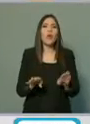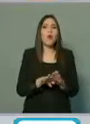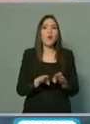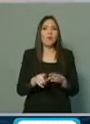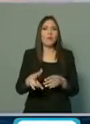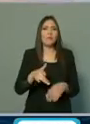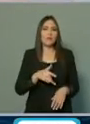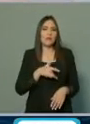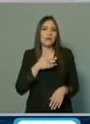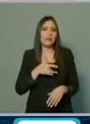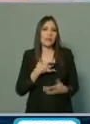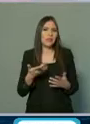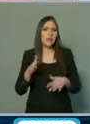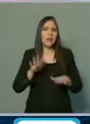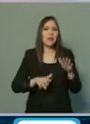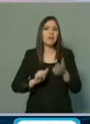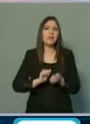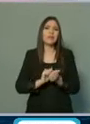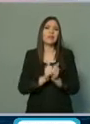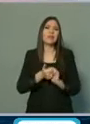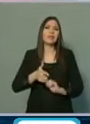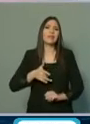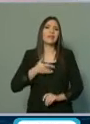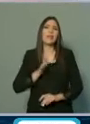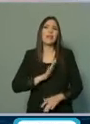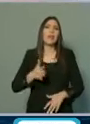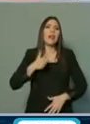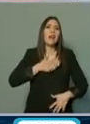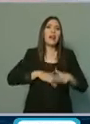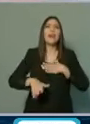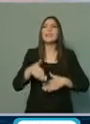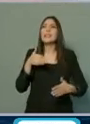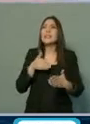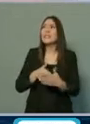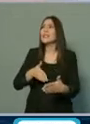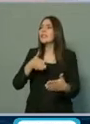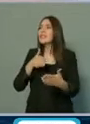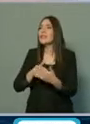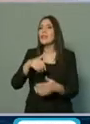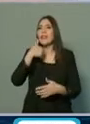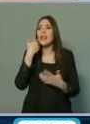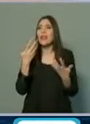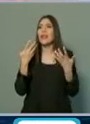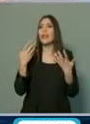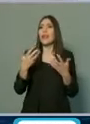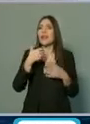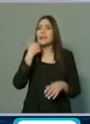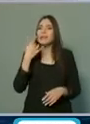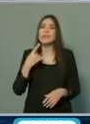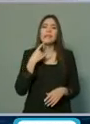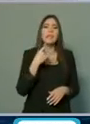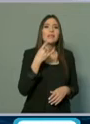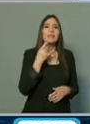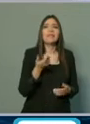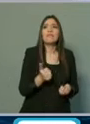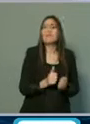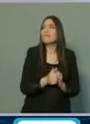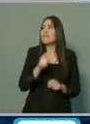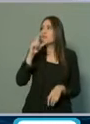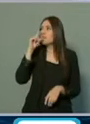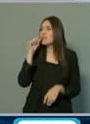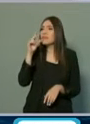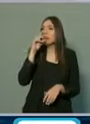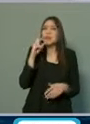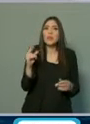tomar? Porque pues a veces te cansas también. Claro, no, por supuesto, ¿no? A veces estás insiste y llega un momento en el que ya no pasa nada, ya